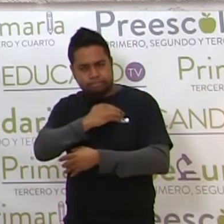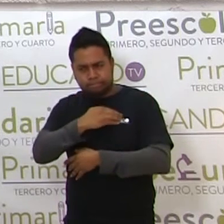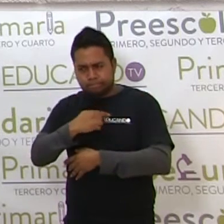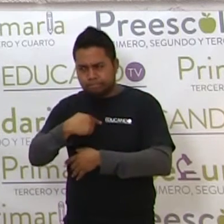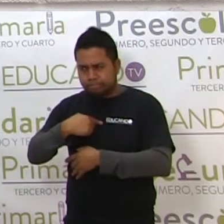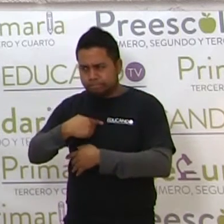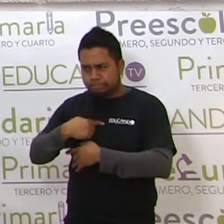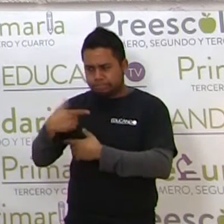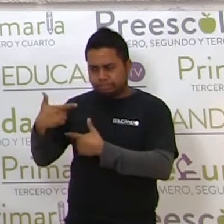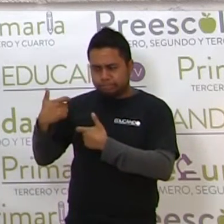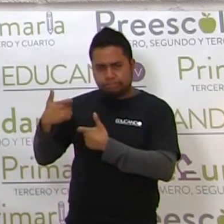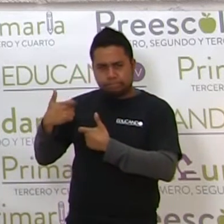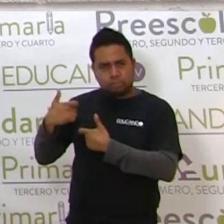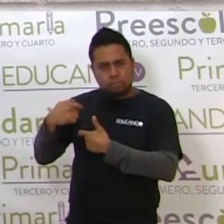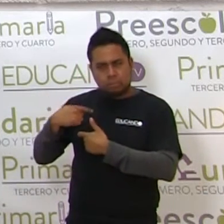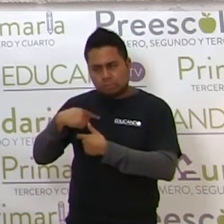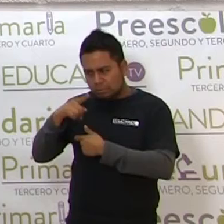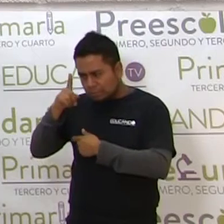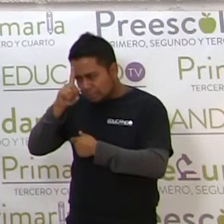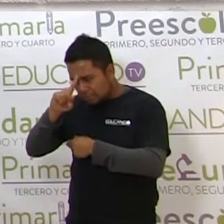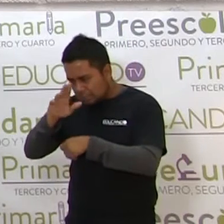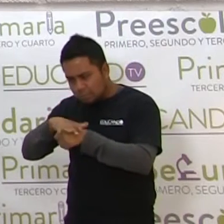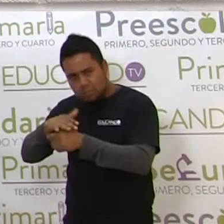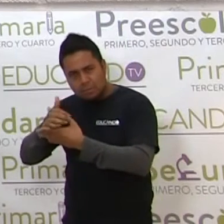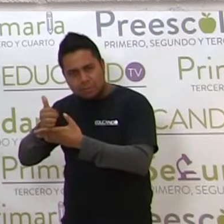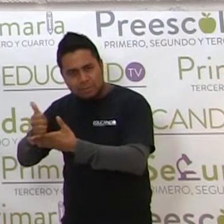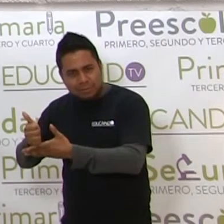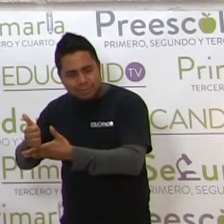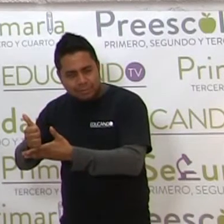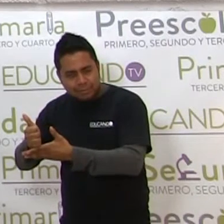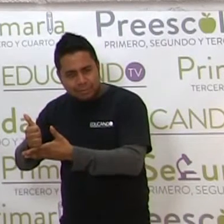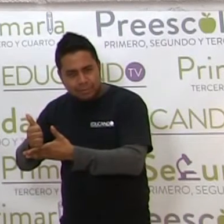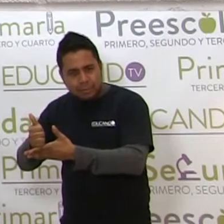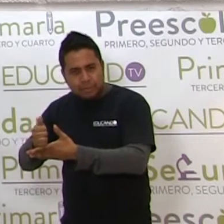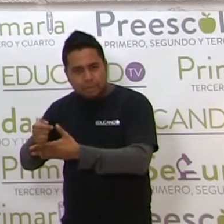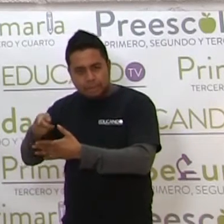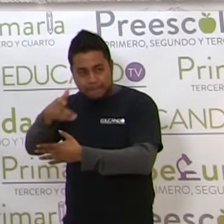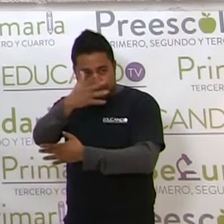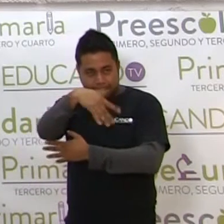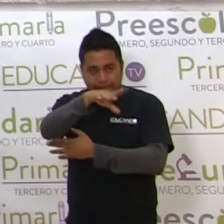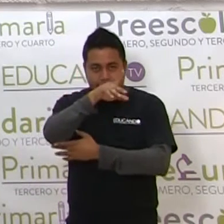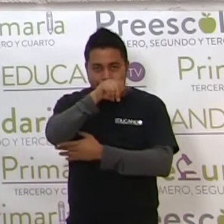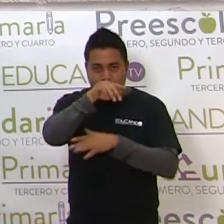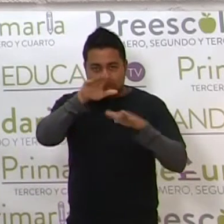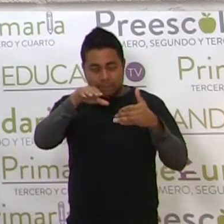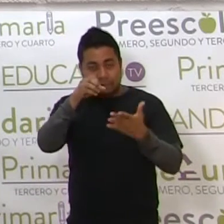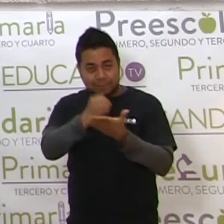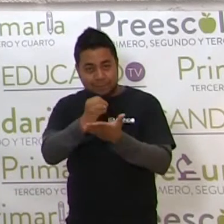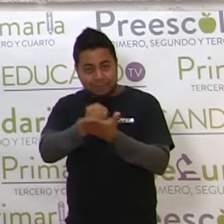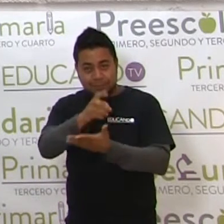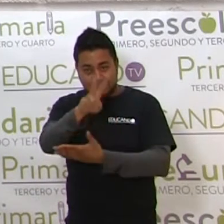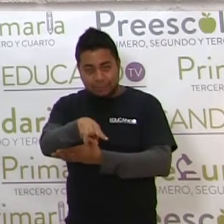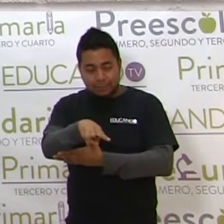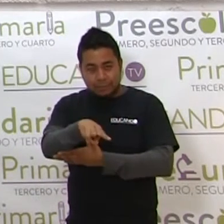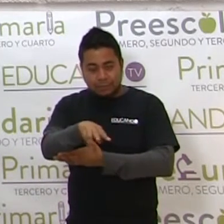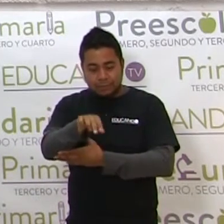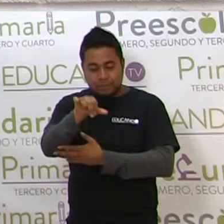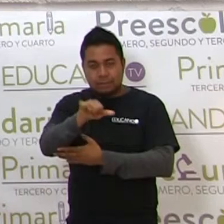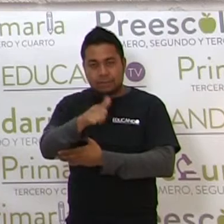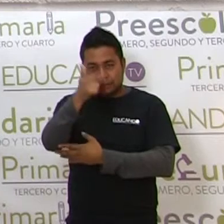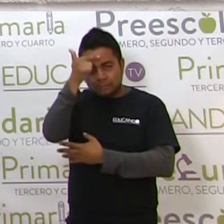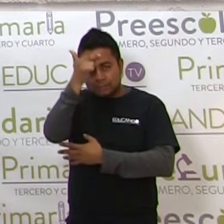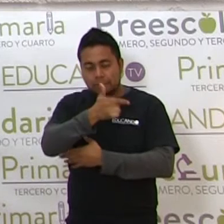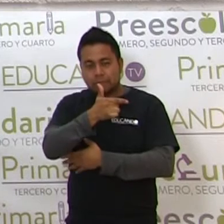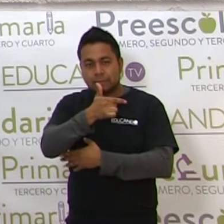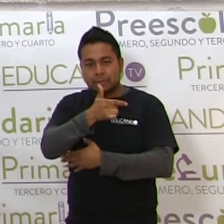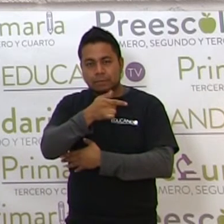mates y te daré un buen consejo tú vas en busca del Pájaro de oro y esta noche has